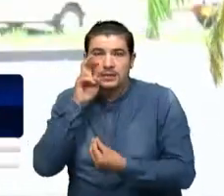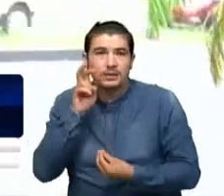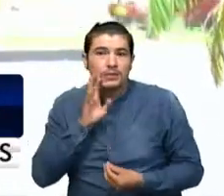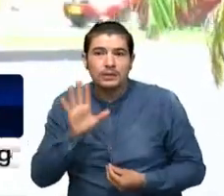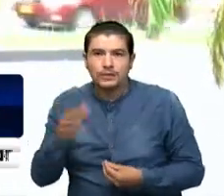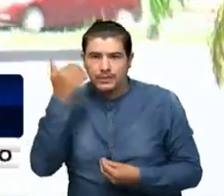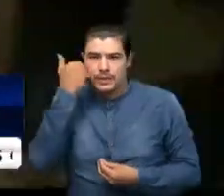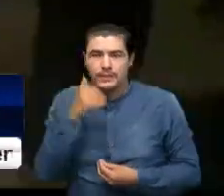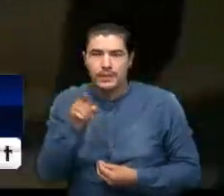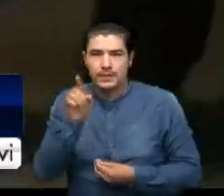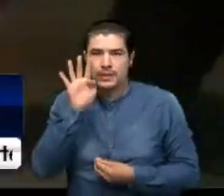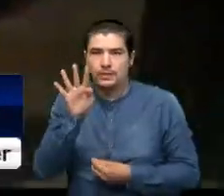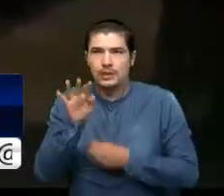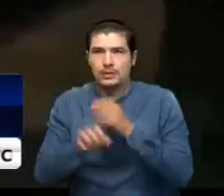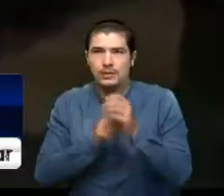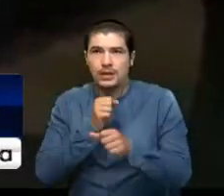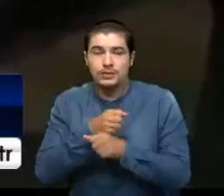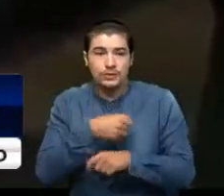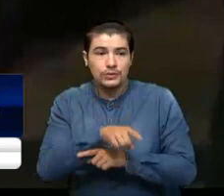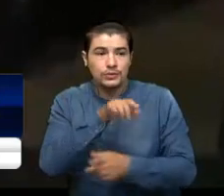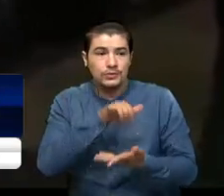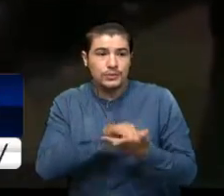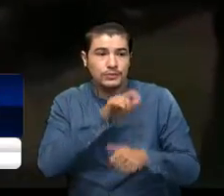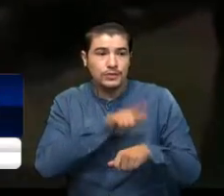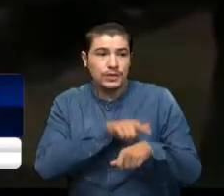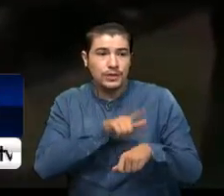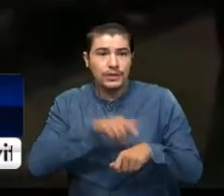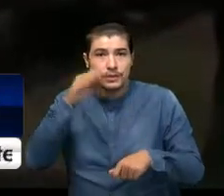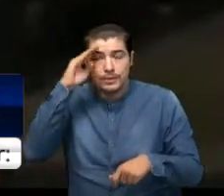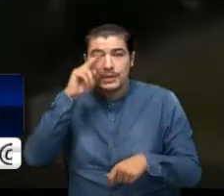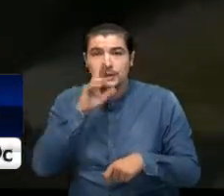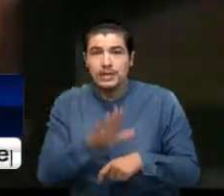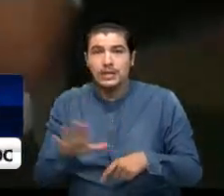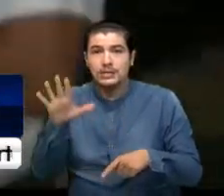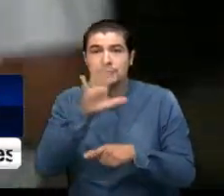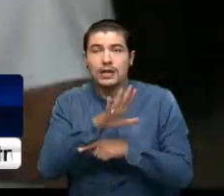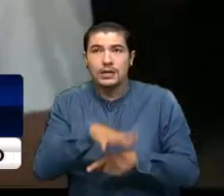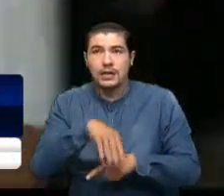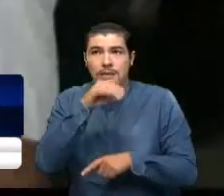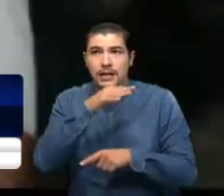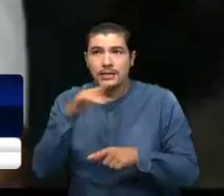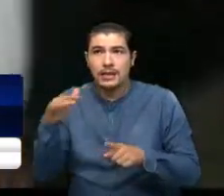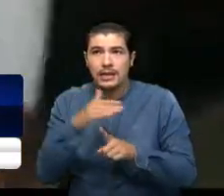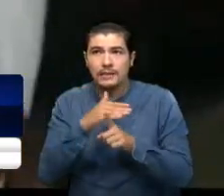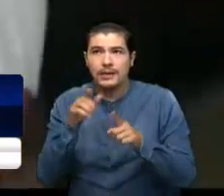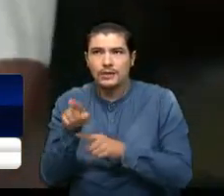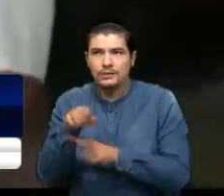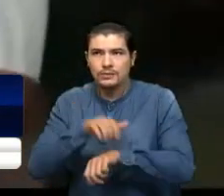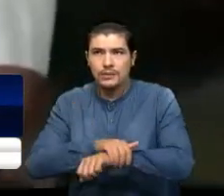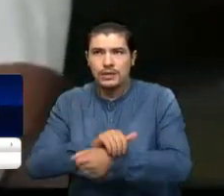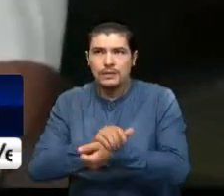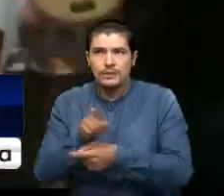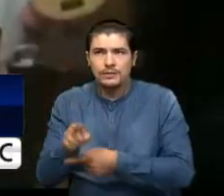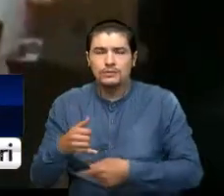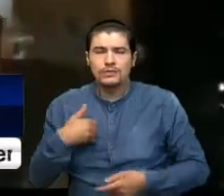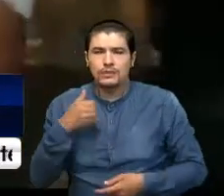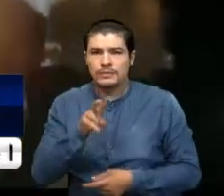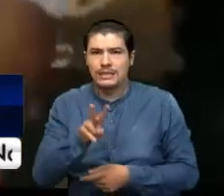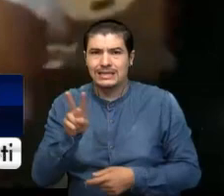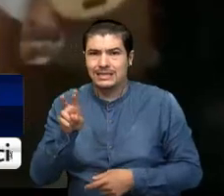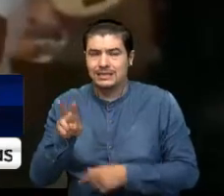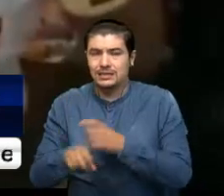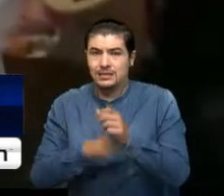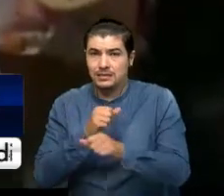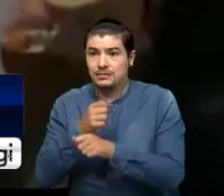de 4 años. Este es el momento donde la policía del Magdalena Medio logra la captura del docente de 27 años que al